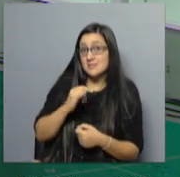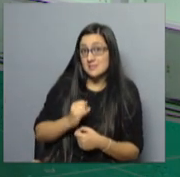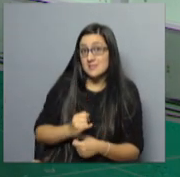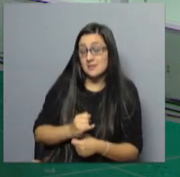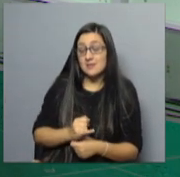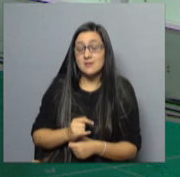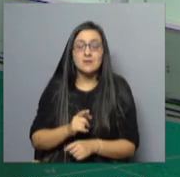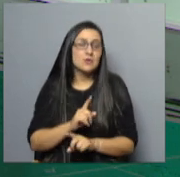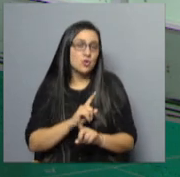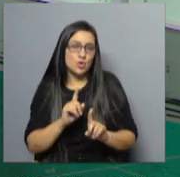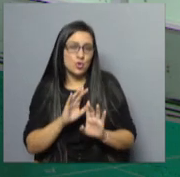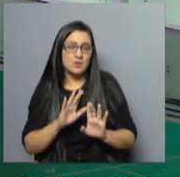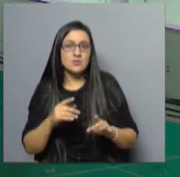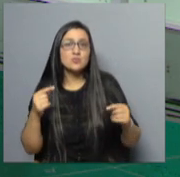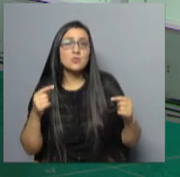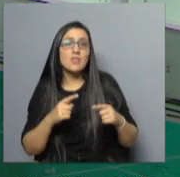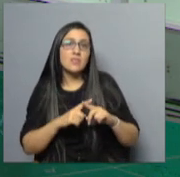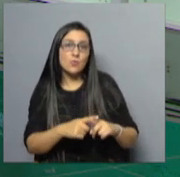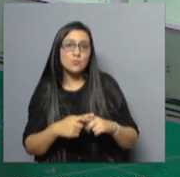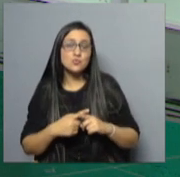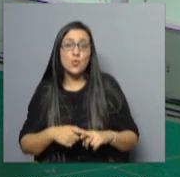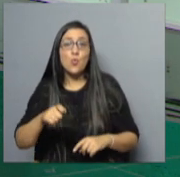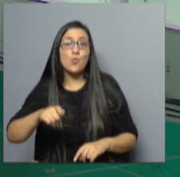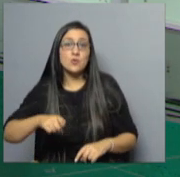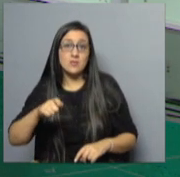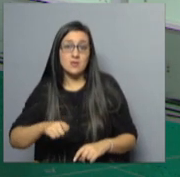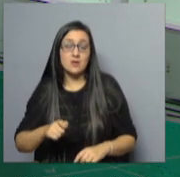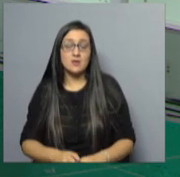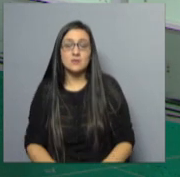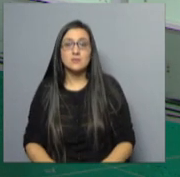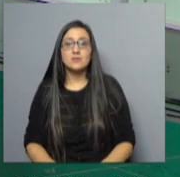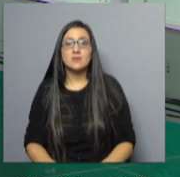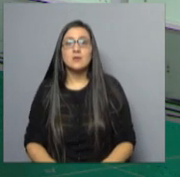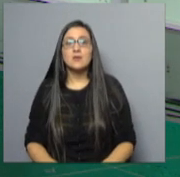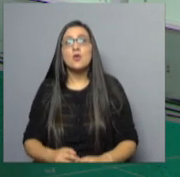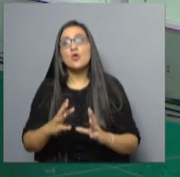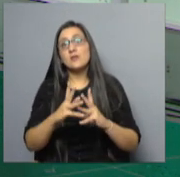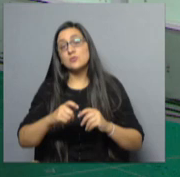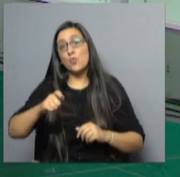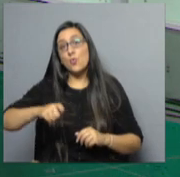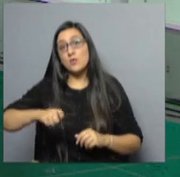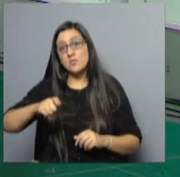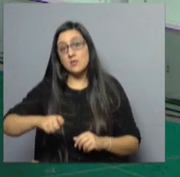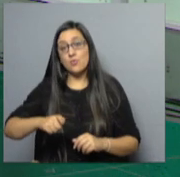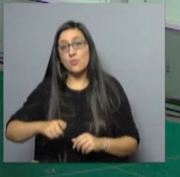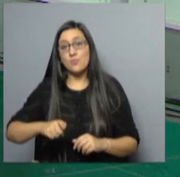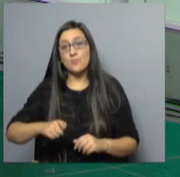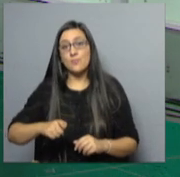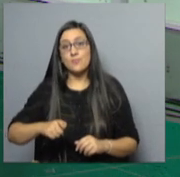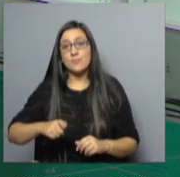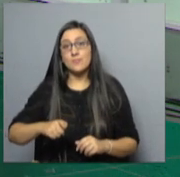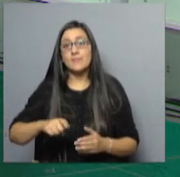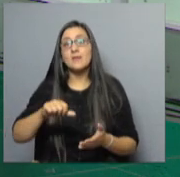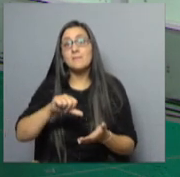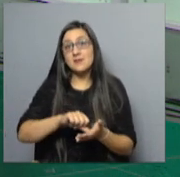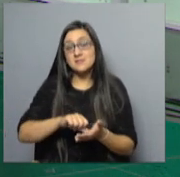es una discusión estrictamente jurídica una parte de la base que el ordenamiento jurídico y el marco jurídico que el